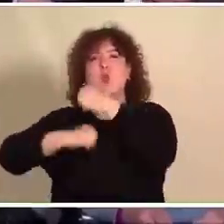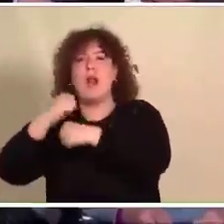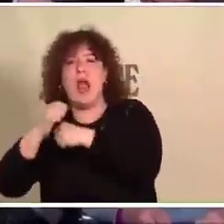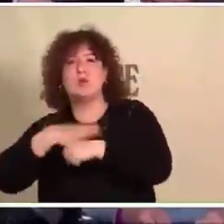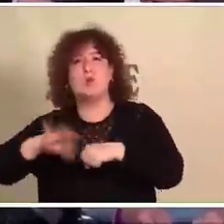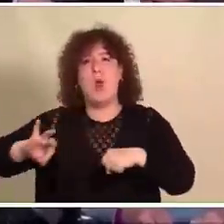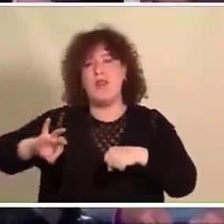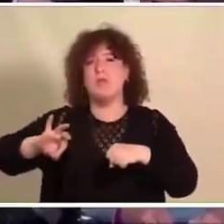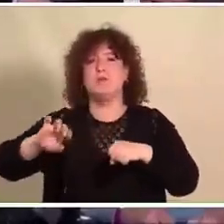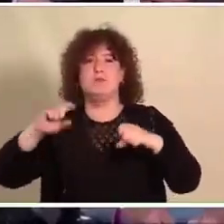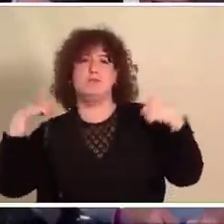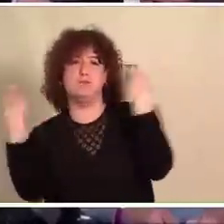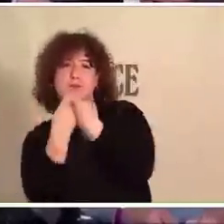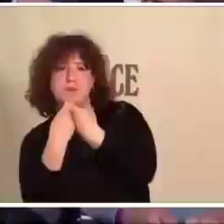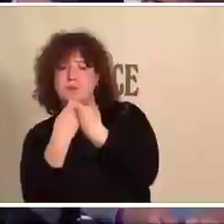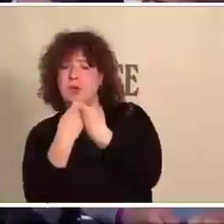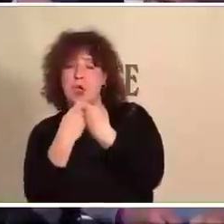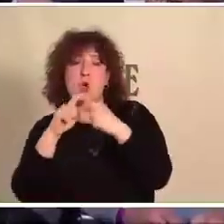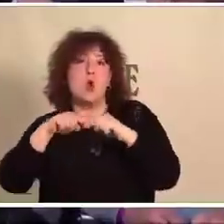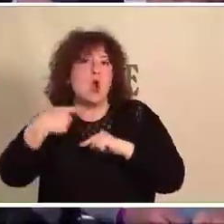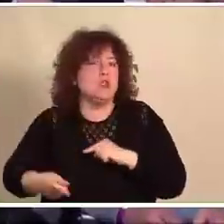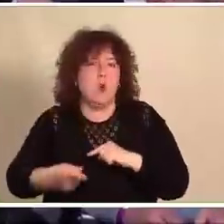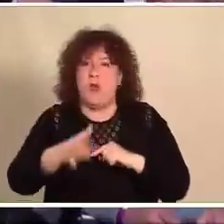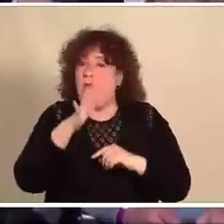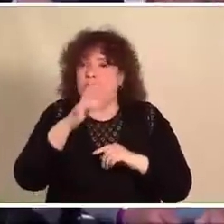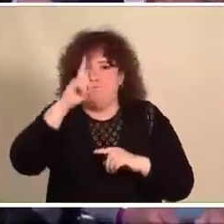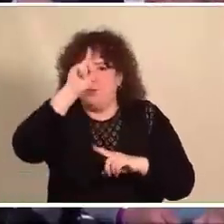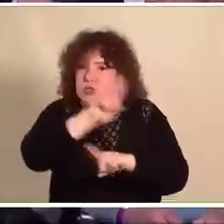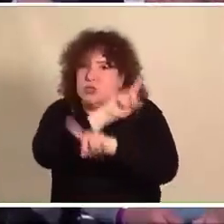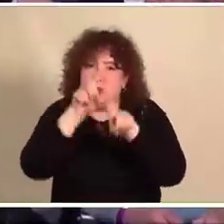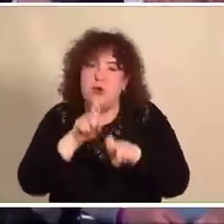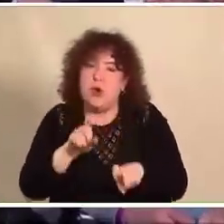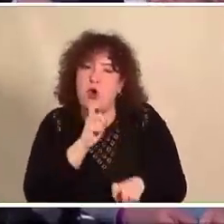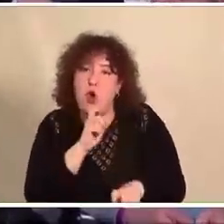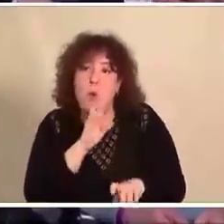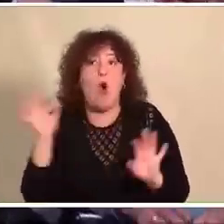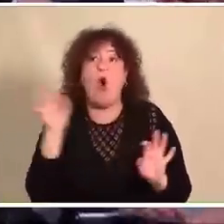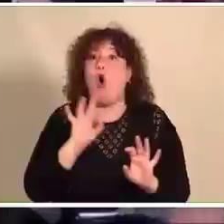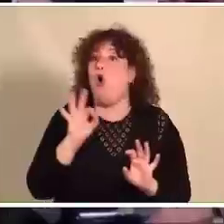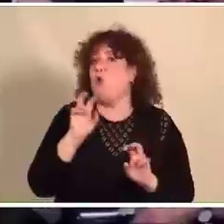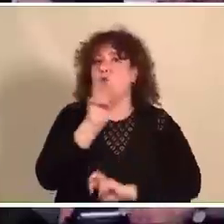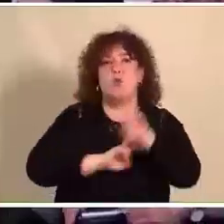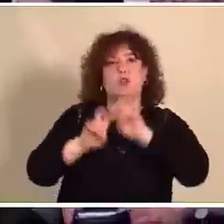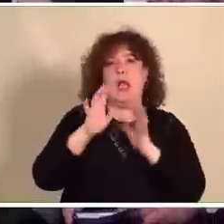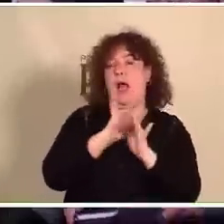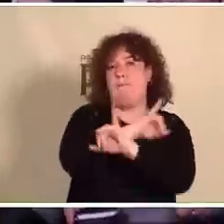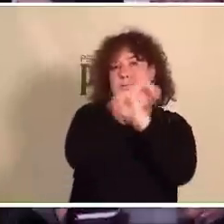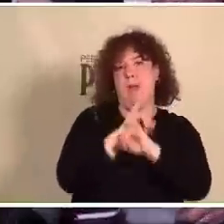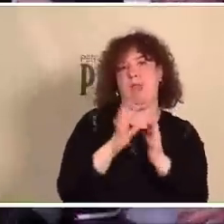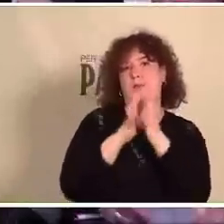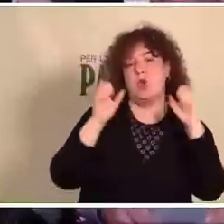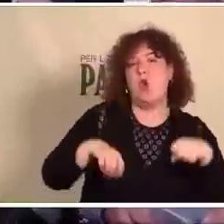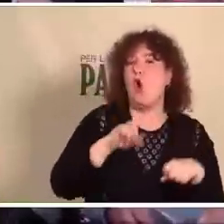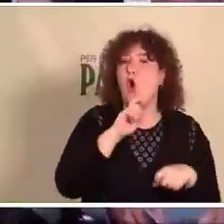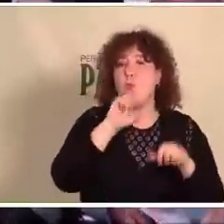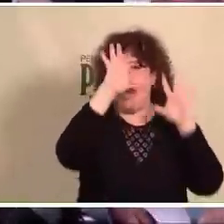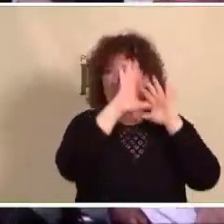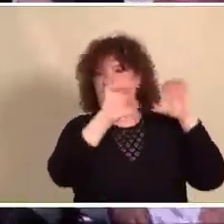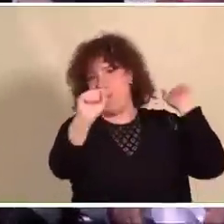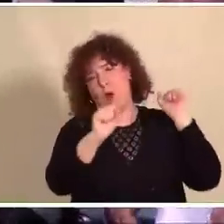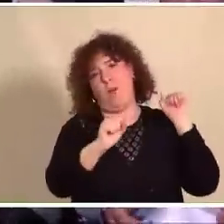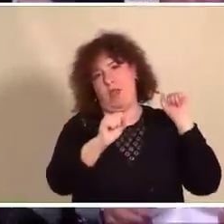absolutamente imprevisibles o con un acuerdo de paz a través de las vías diplomáticas y compañeros y compañeras